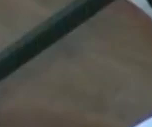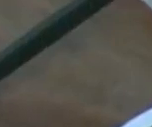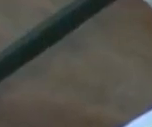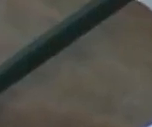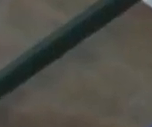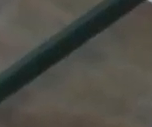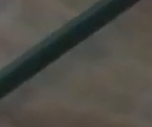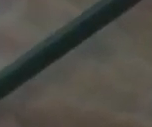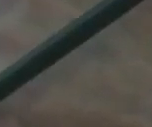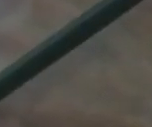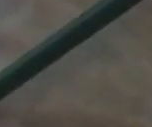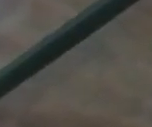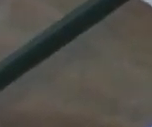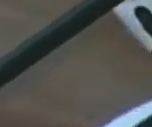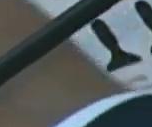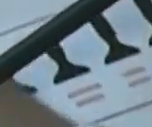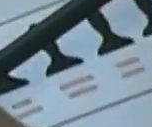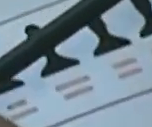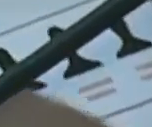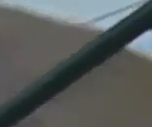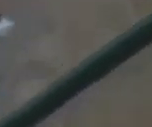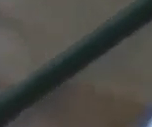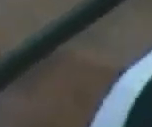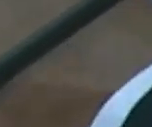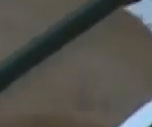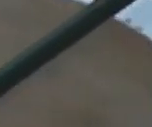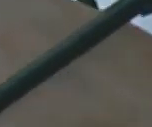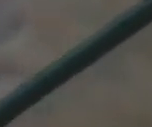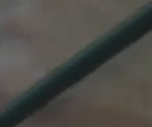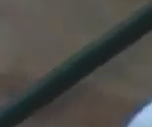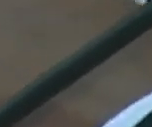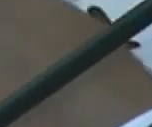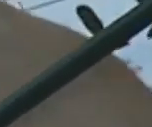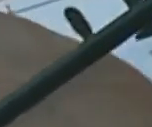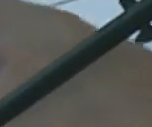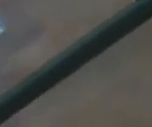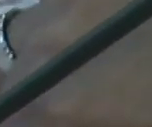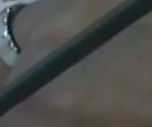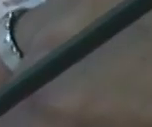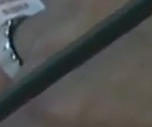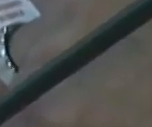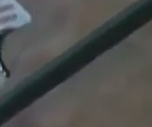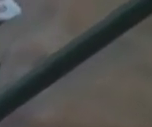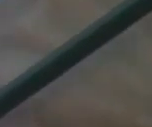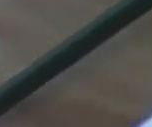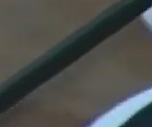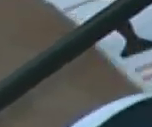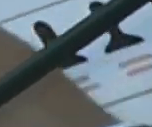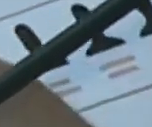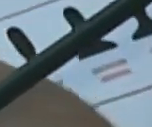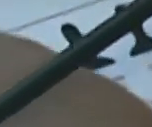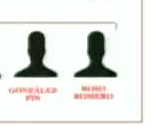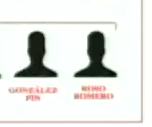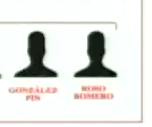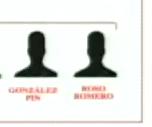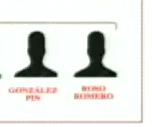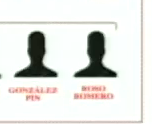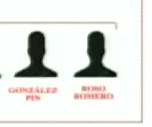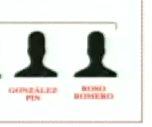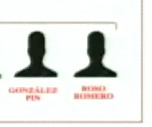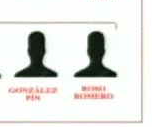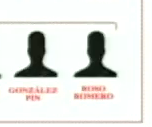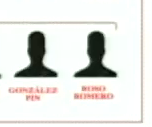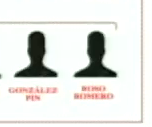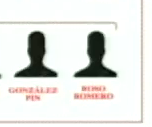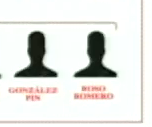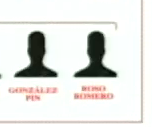Juan Guaidó firma un contrato con una empresa de mercenarios norteamericanos llamada Silvercorp. Esta empresa proporciona